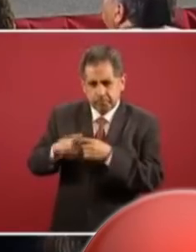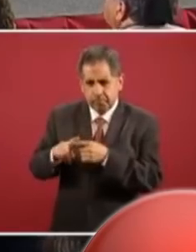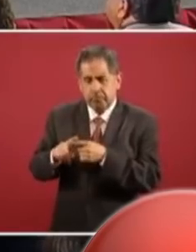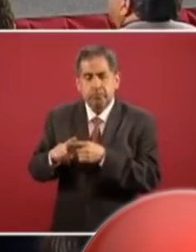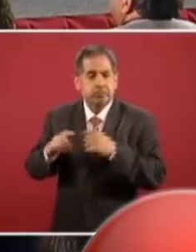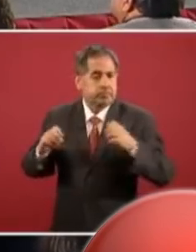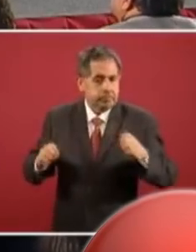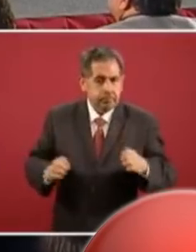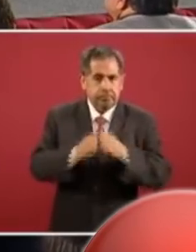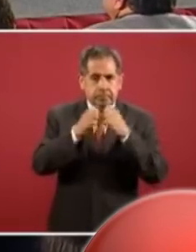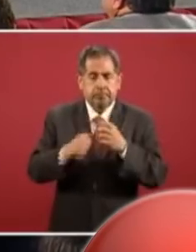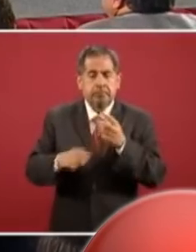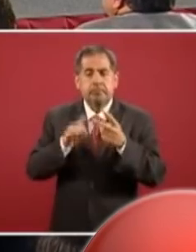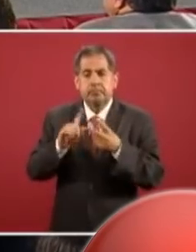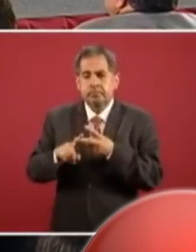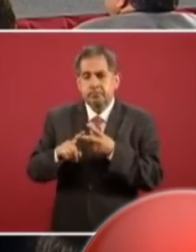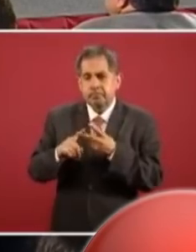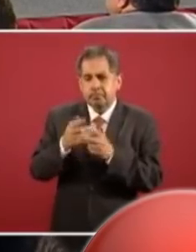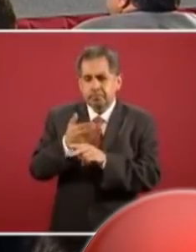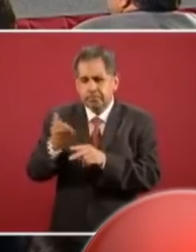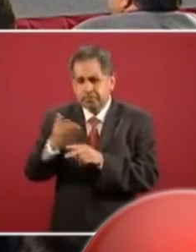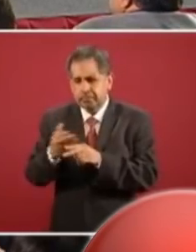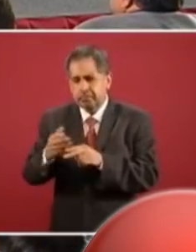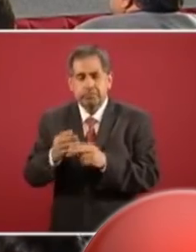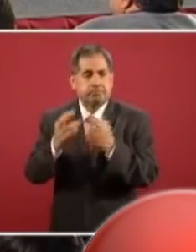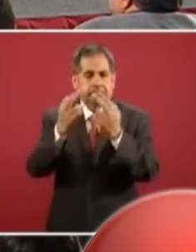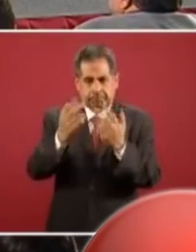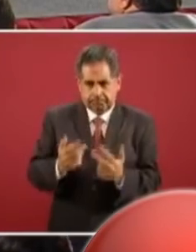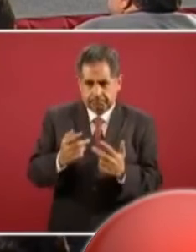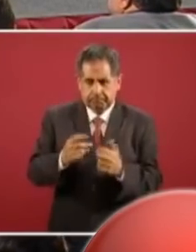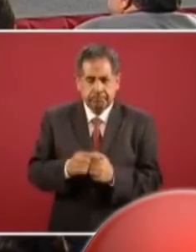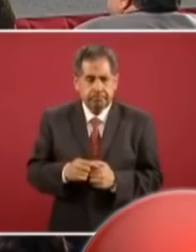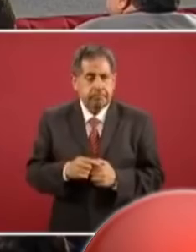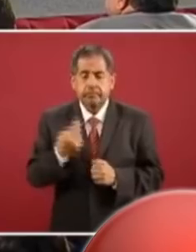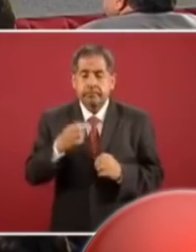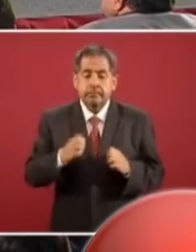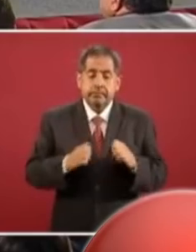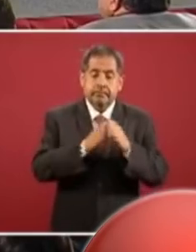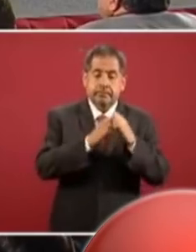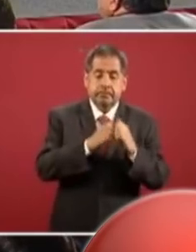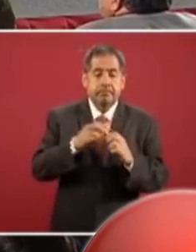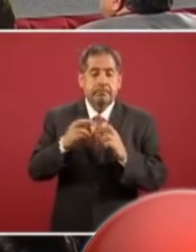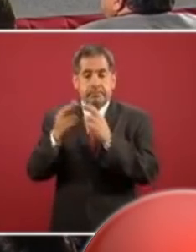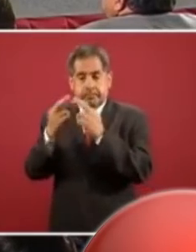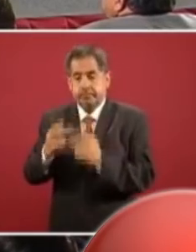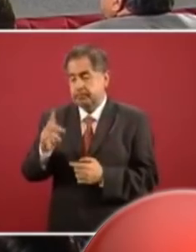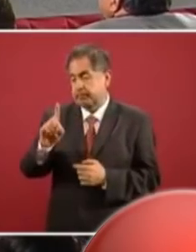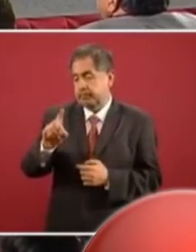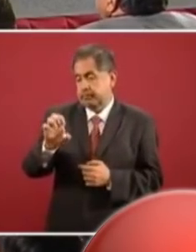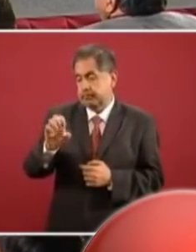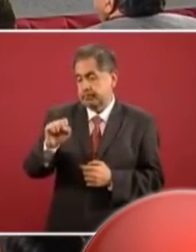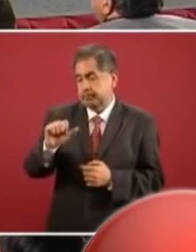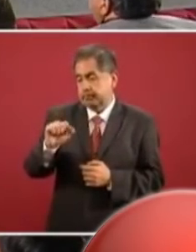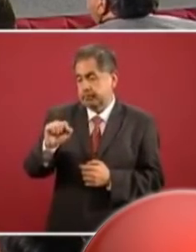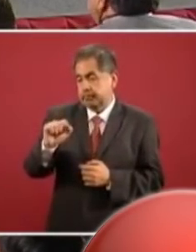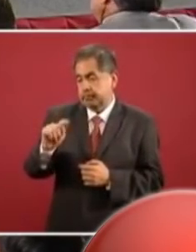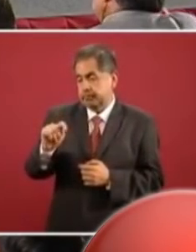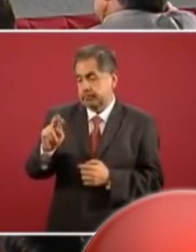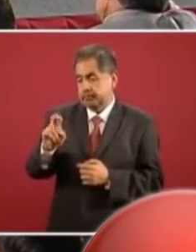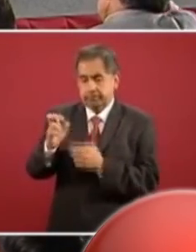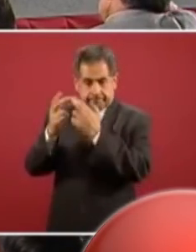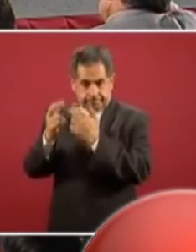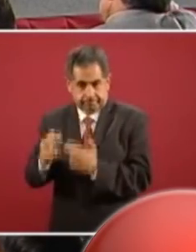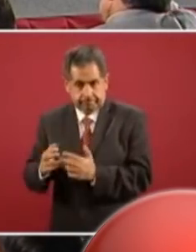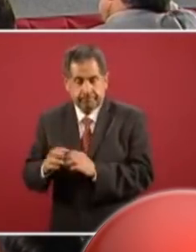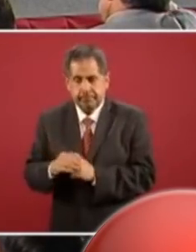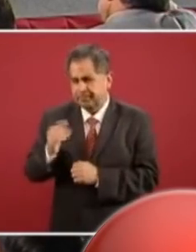arena las declaratorias de desastre. Este es un corte muy cercano a esta fecha, debe tener